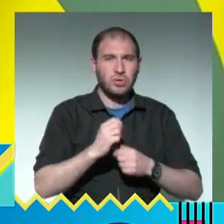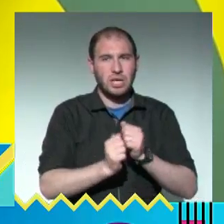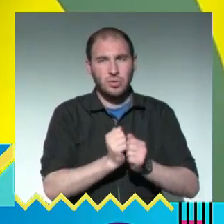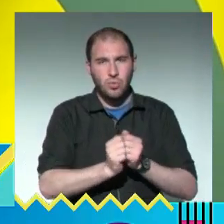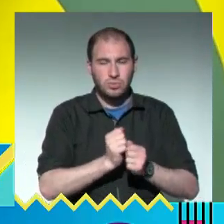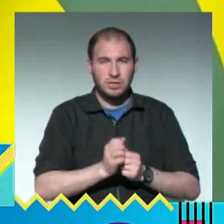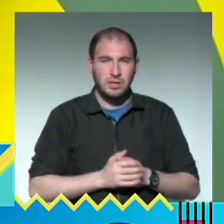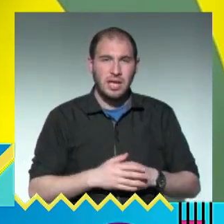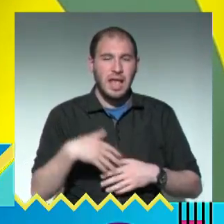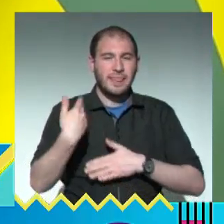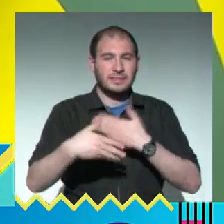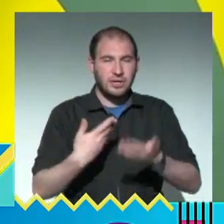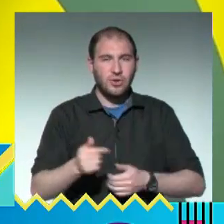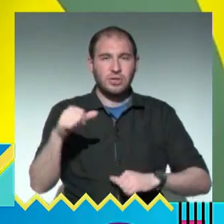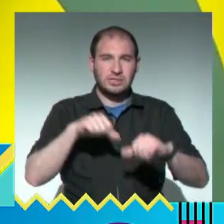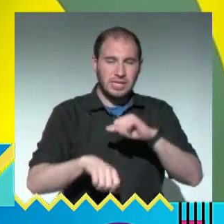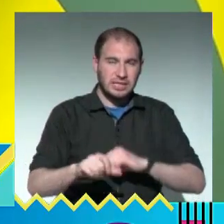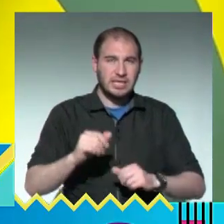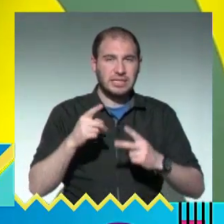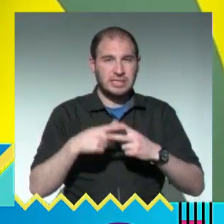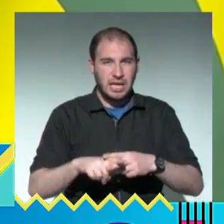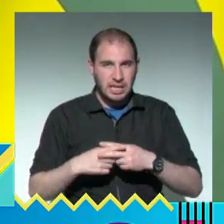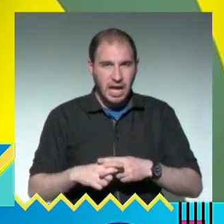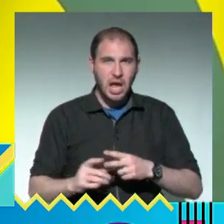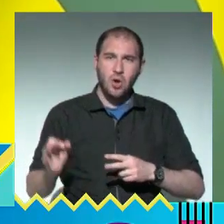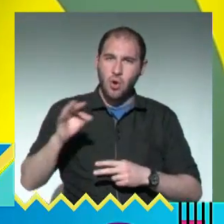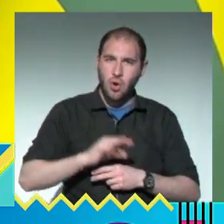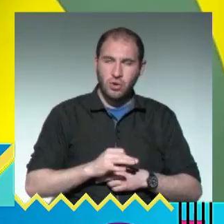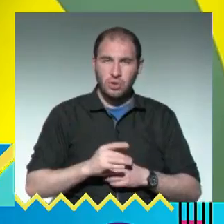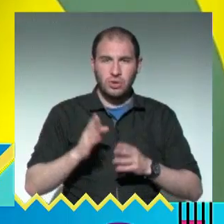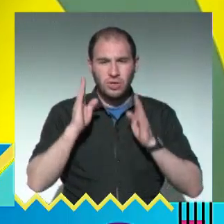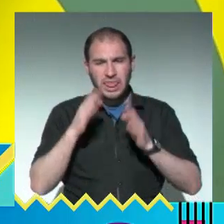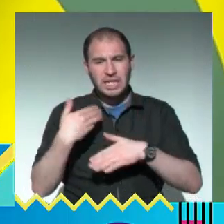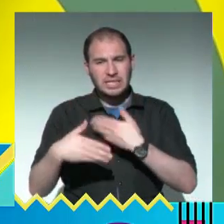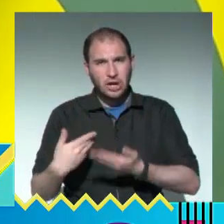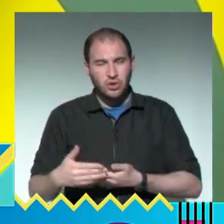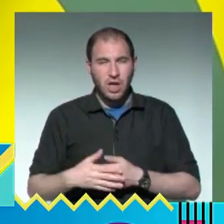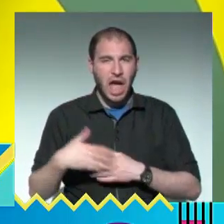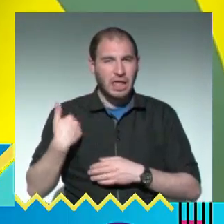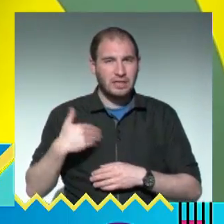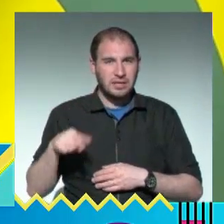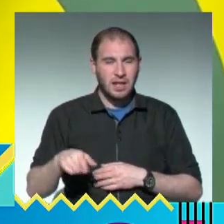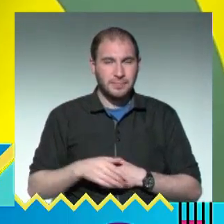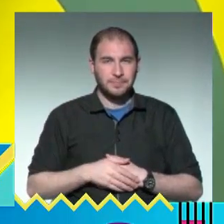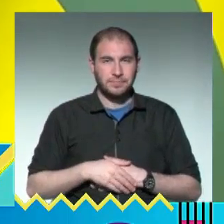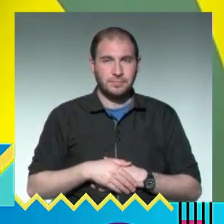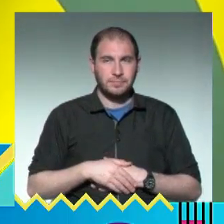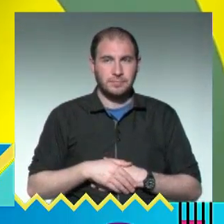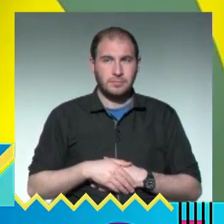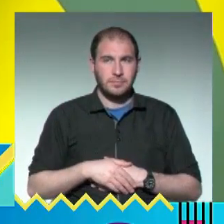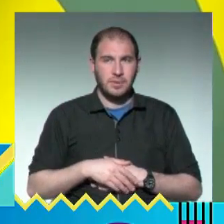industria, el desarrollo, la ciencia y técnica, o el eje de desarrollo de Argentina es